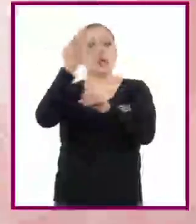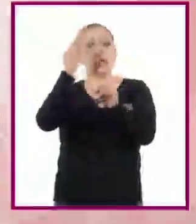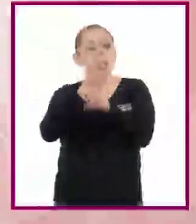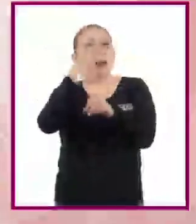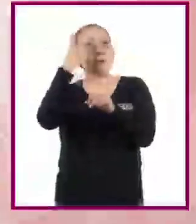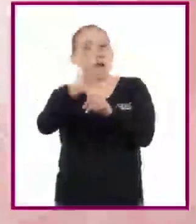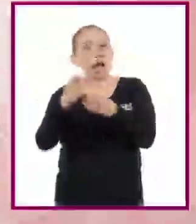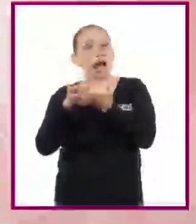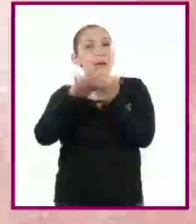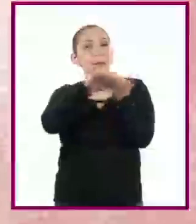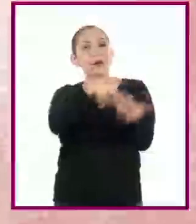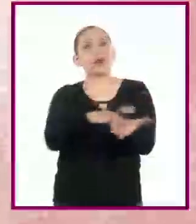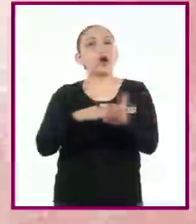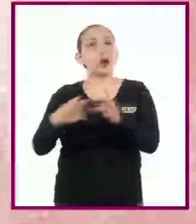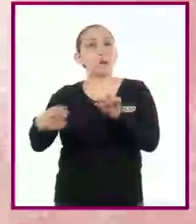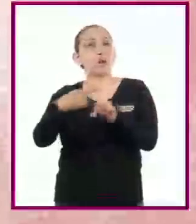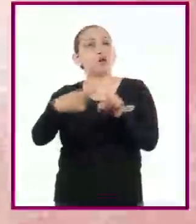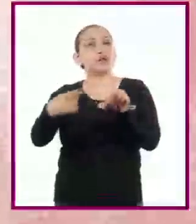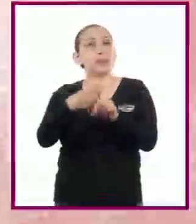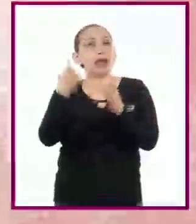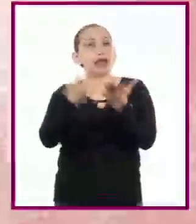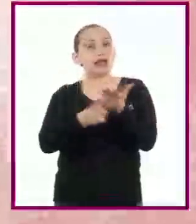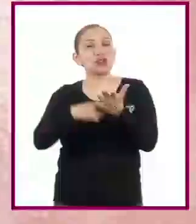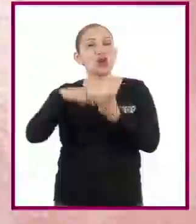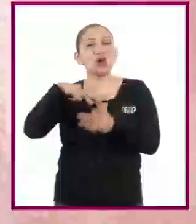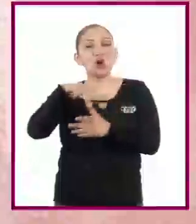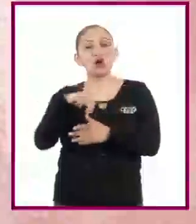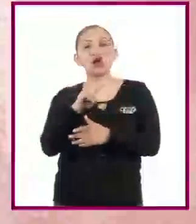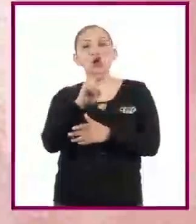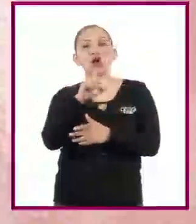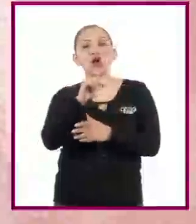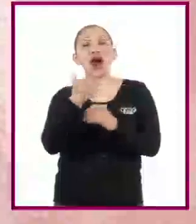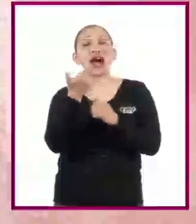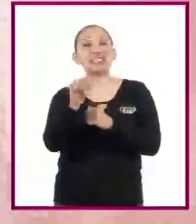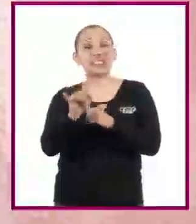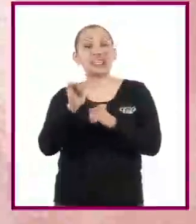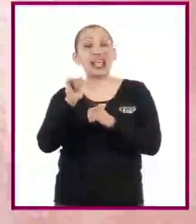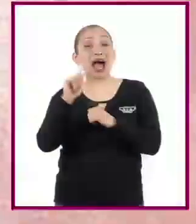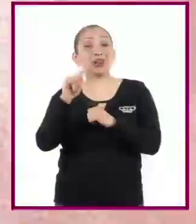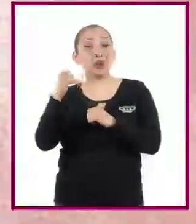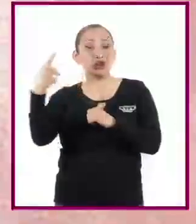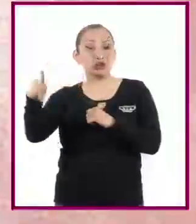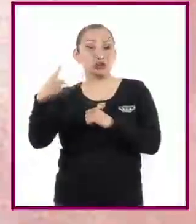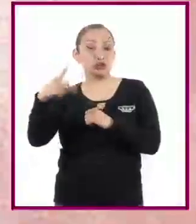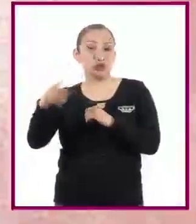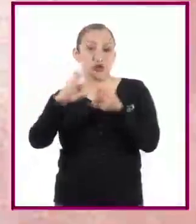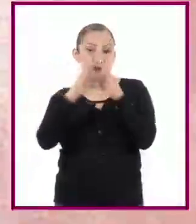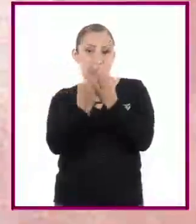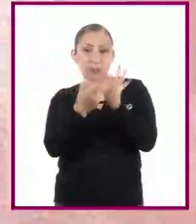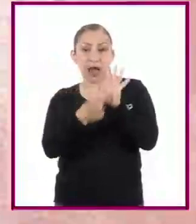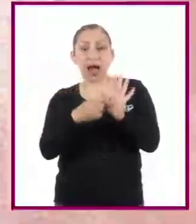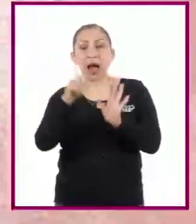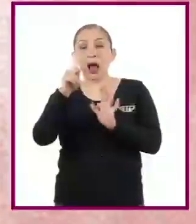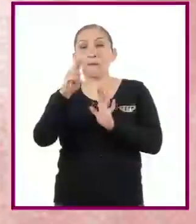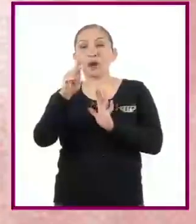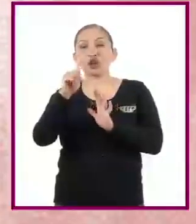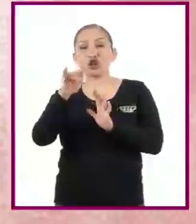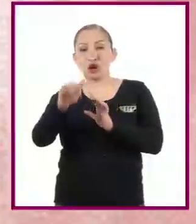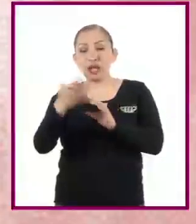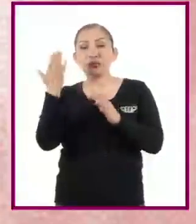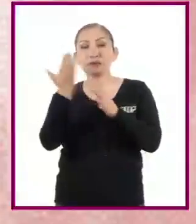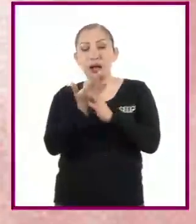para compensar la carga positiva del núcleo. Así nació el modelo del átomo de Rutherford, con protones,